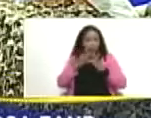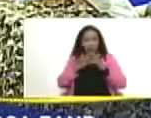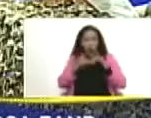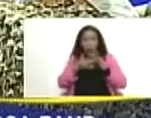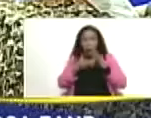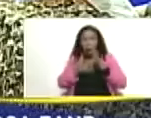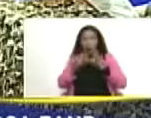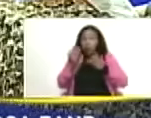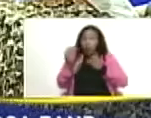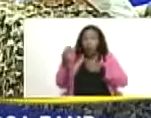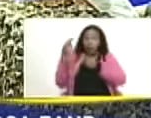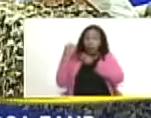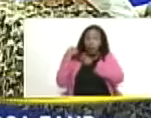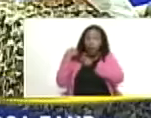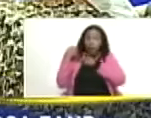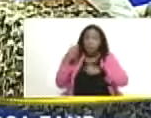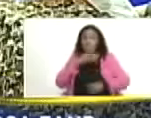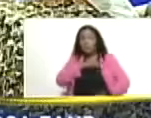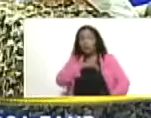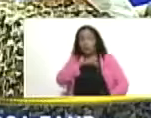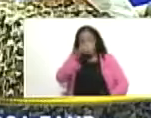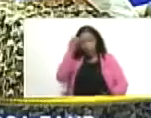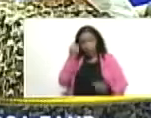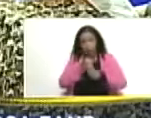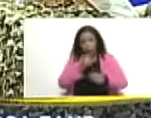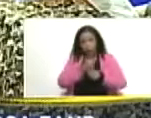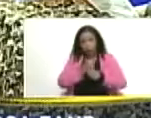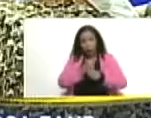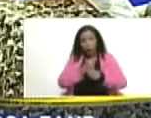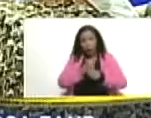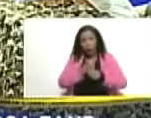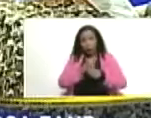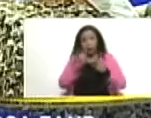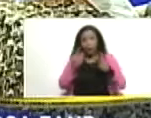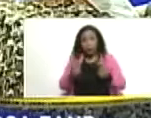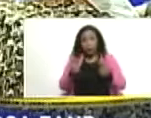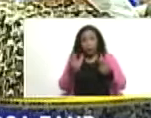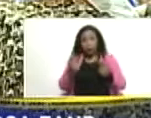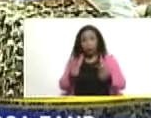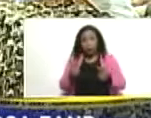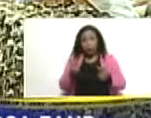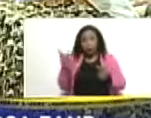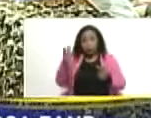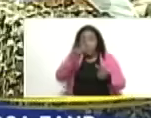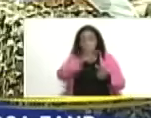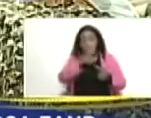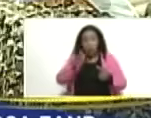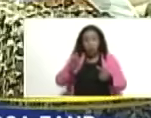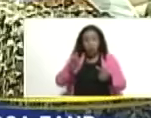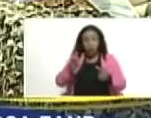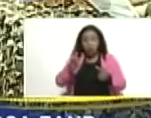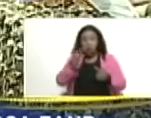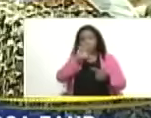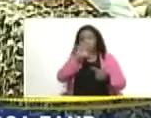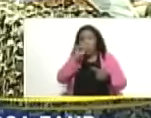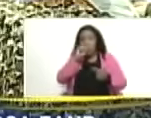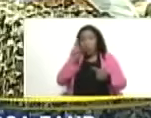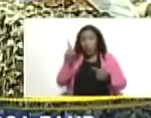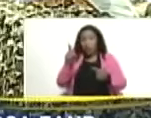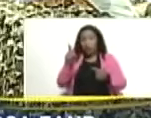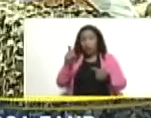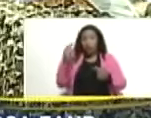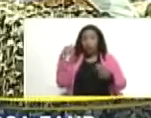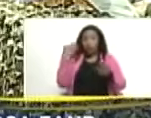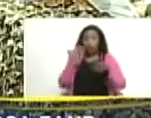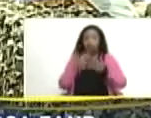darle tareas, misiones, trabajo a la reserva activa, que son gente que dieron durante 30 años algunos,